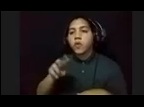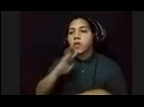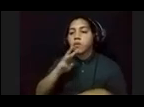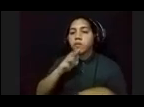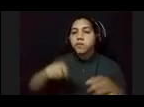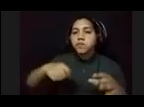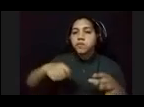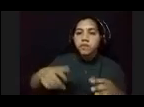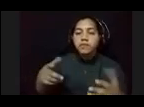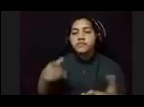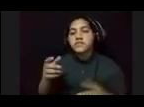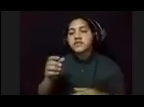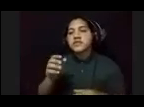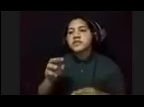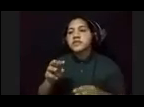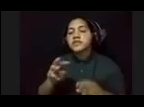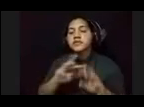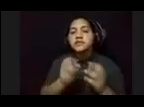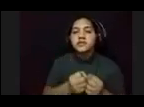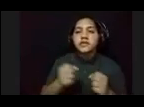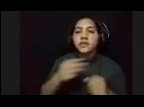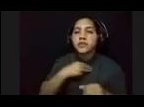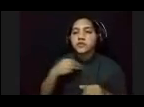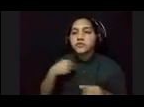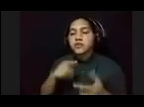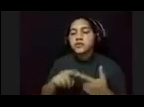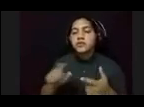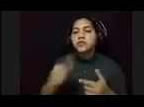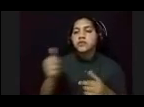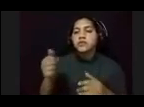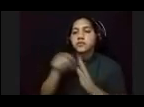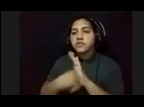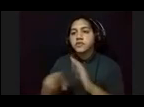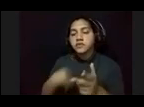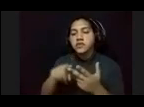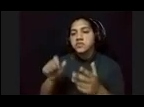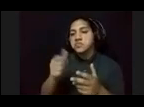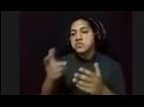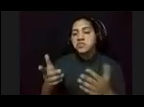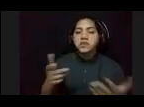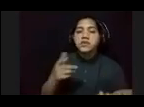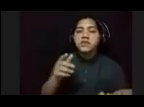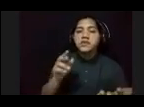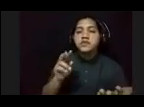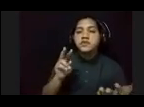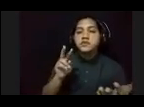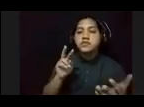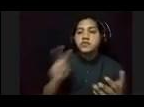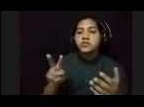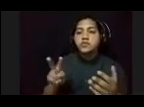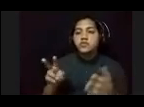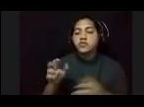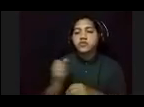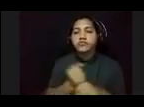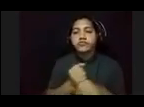en taller municipal, otro en el matadero, 2 poceros en limpieza pública,